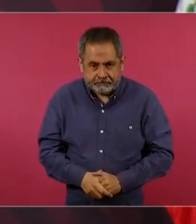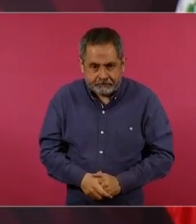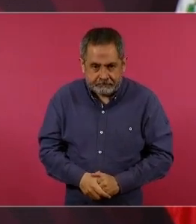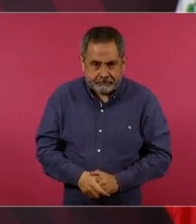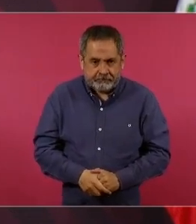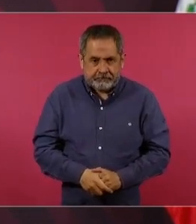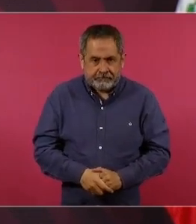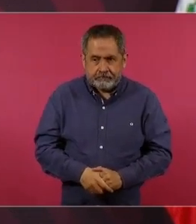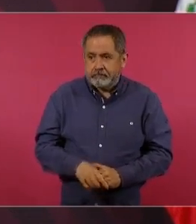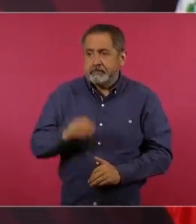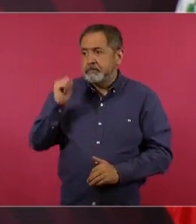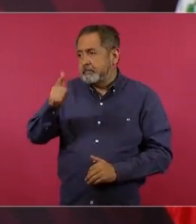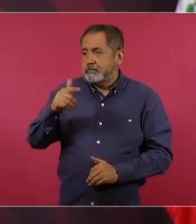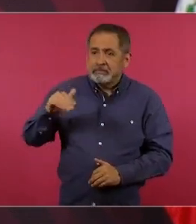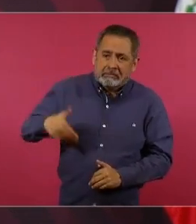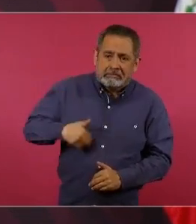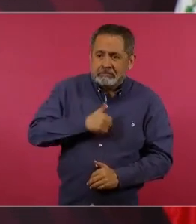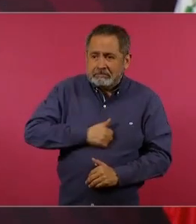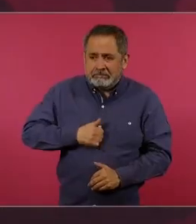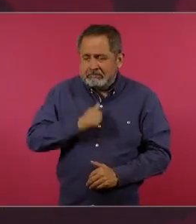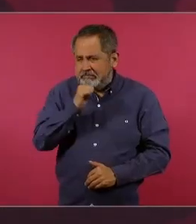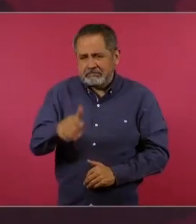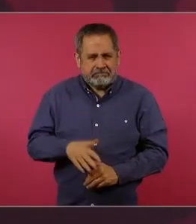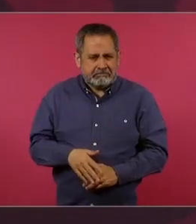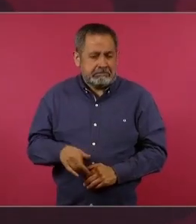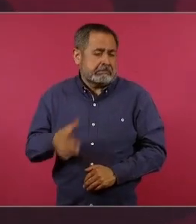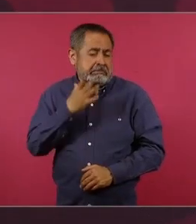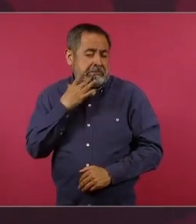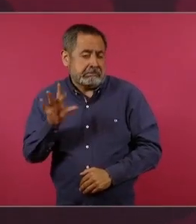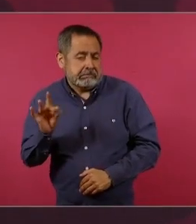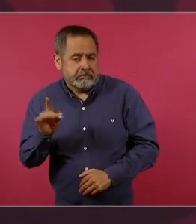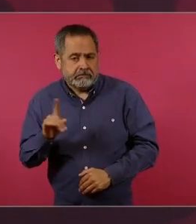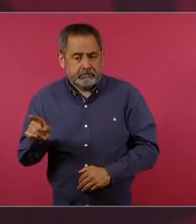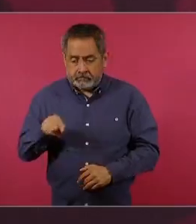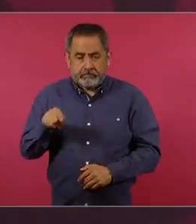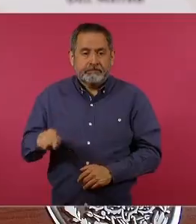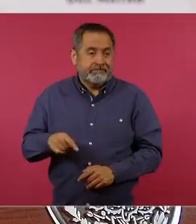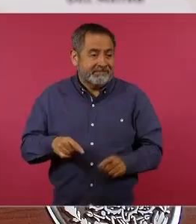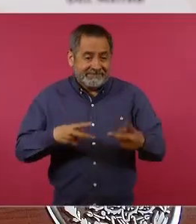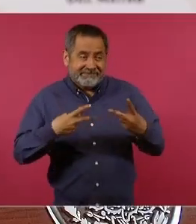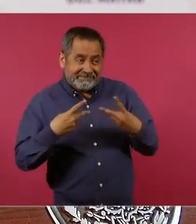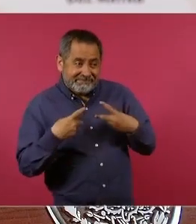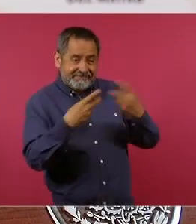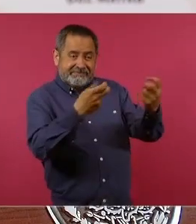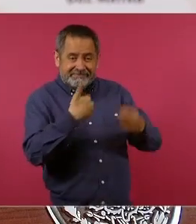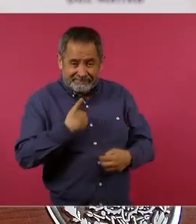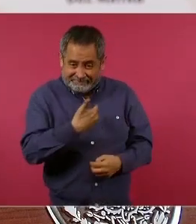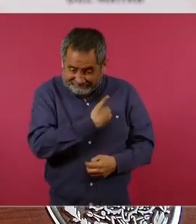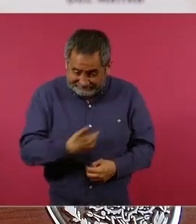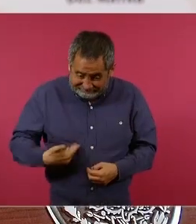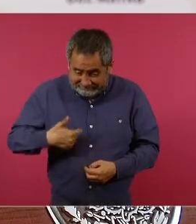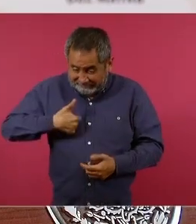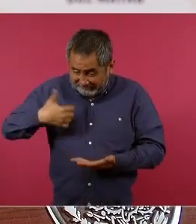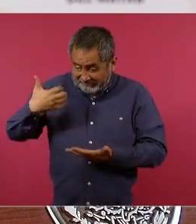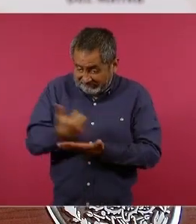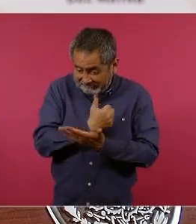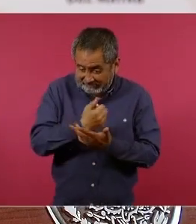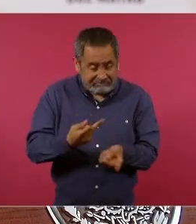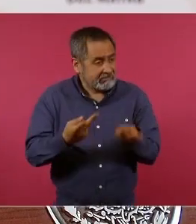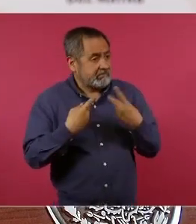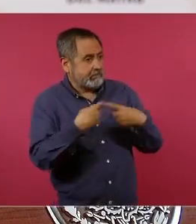Y no hubo ninguna desgracia, y no fue poca cosa. Se robaron la presidencia.